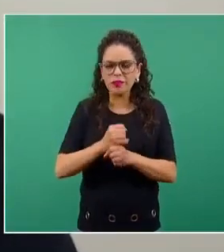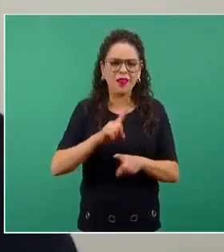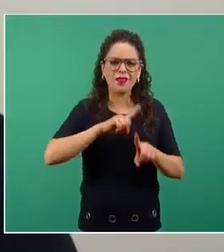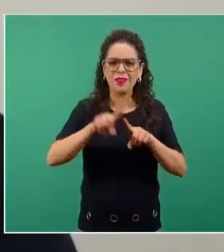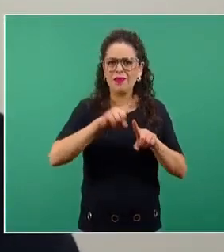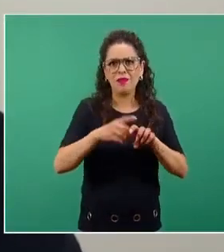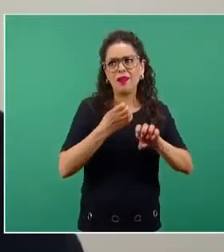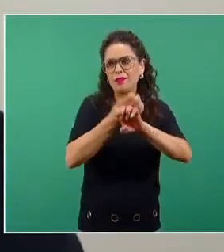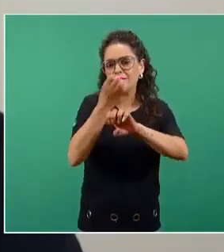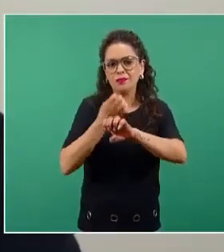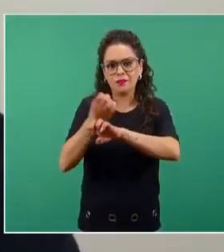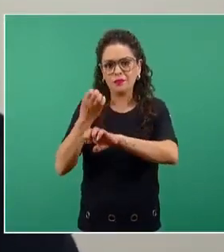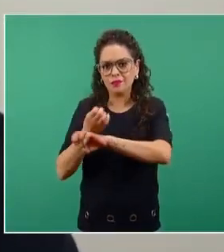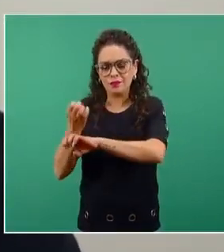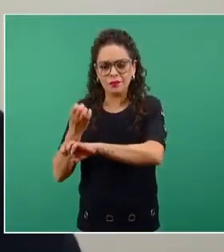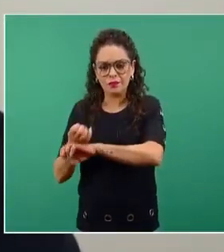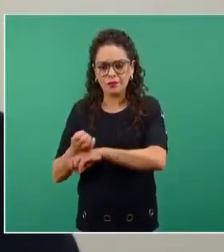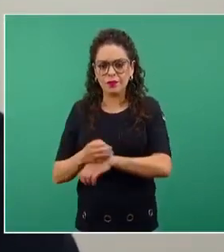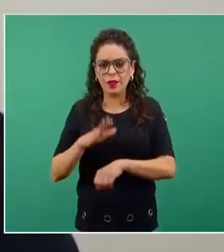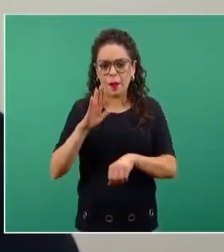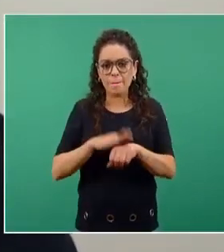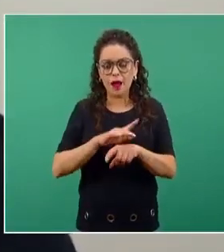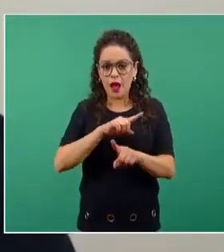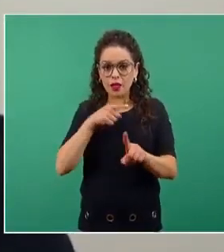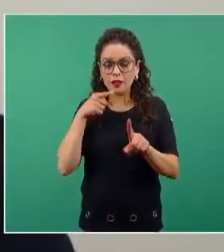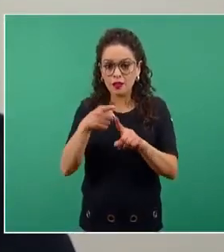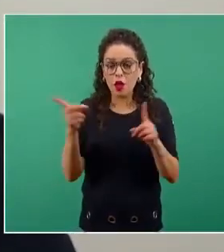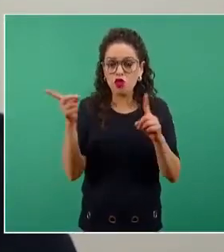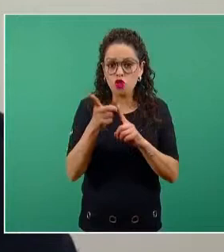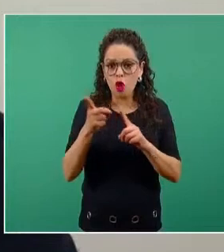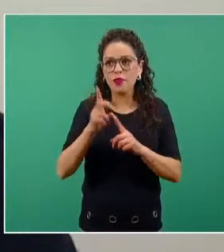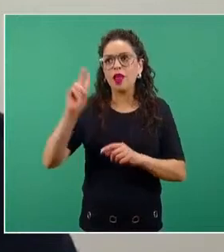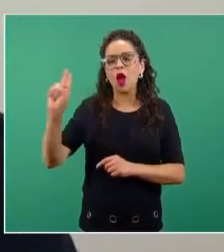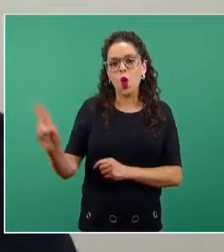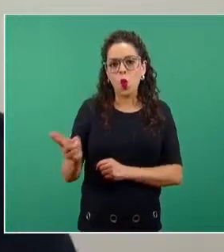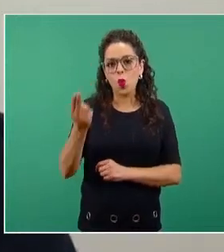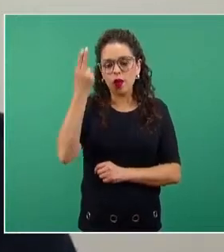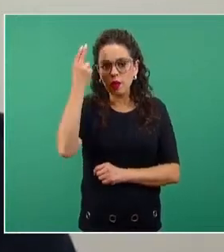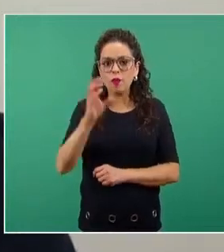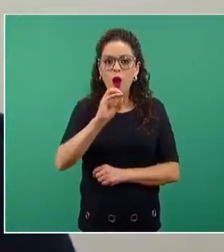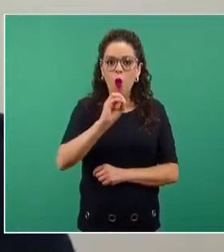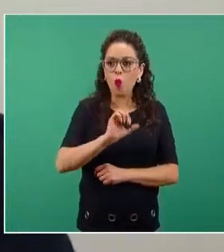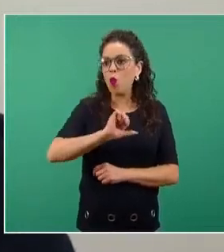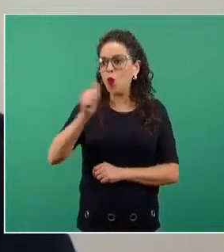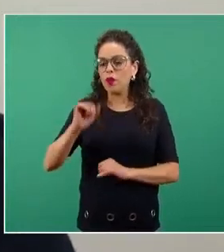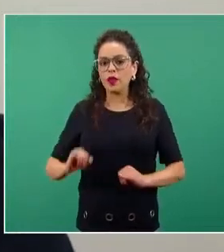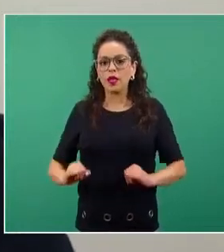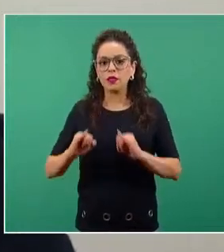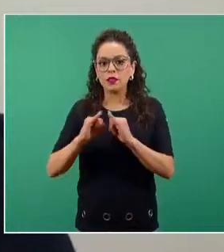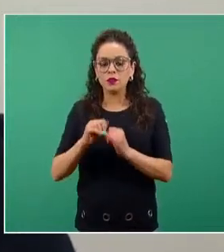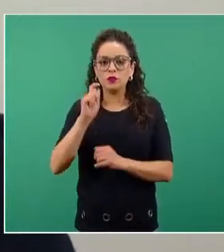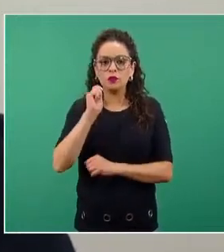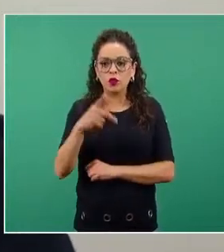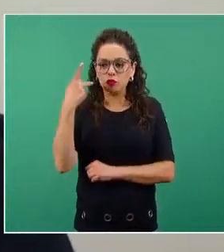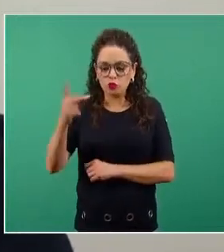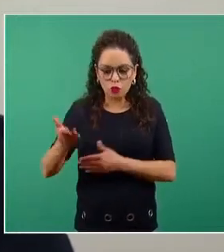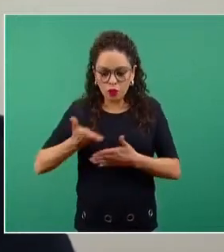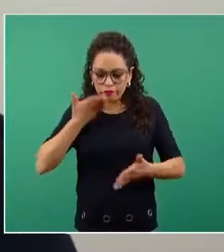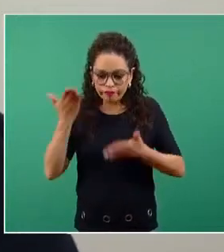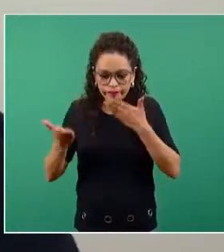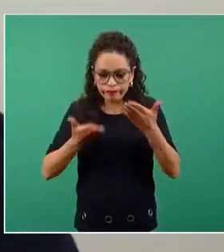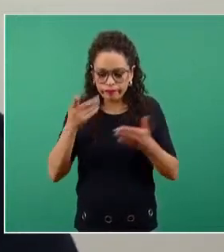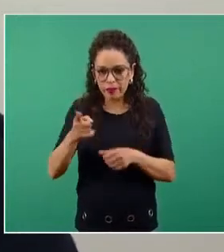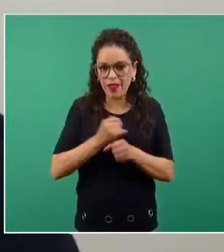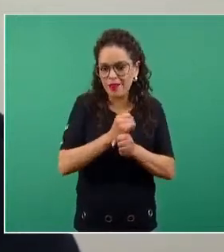entidades federativas, específicamente en las universidades y otras instituciones académicas que se dedican a estas actividades.